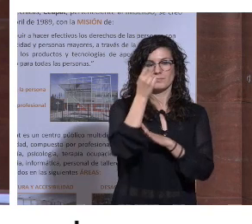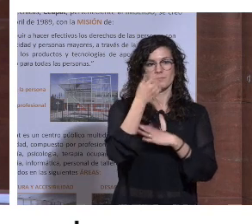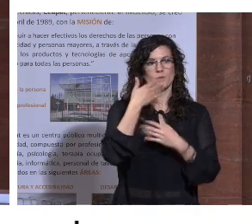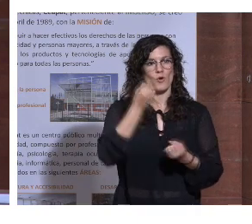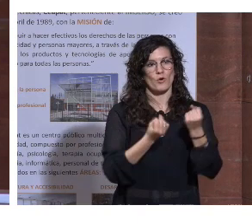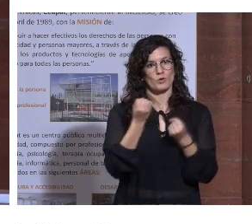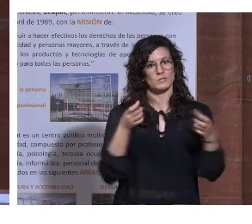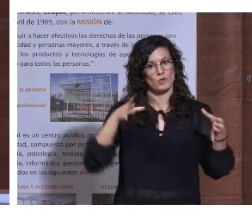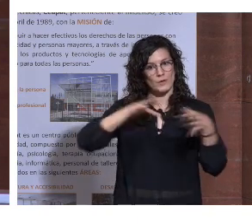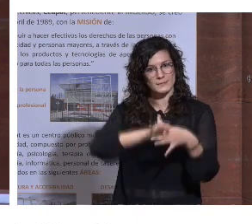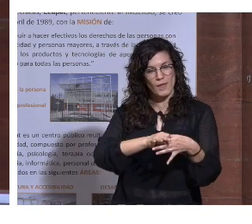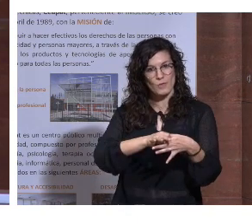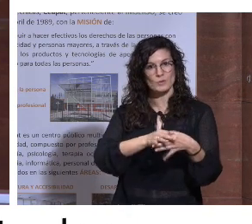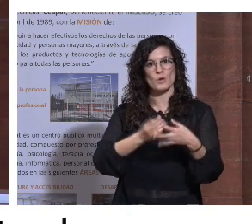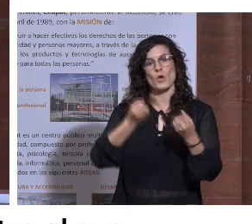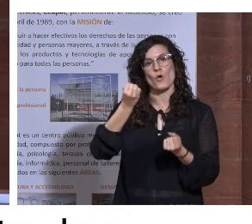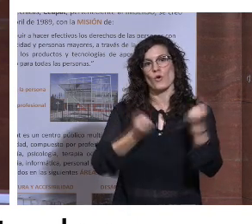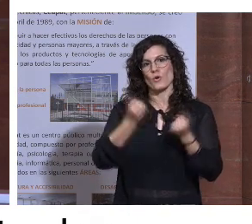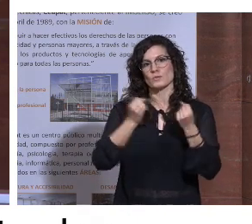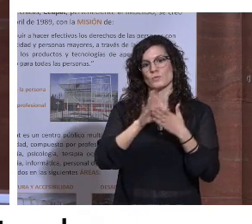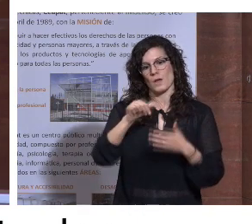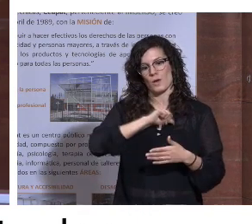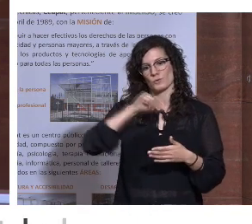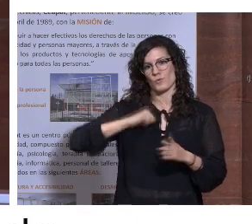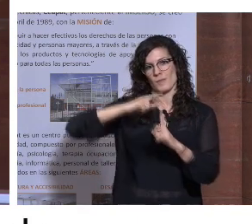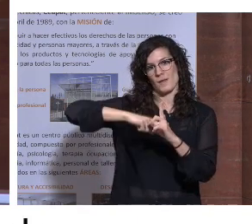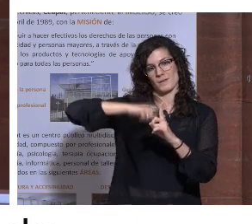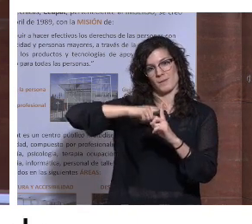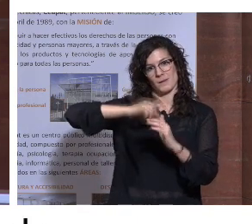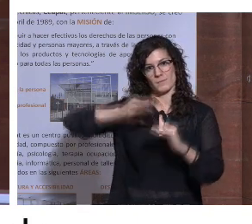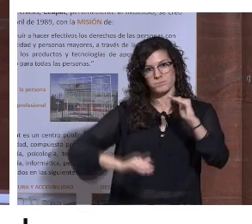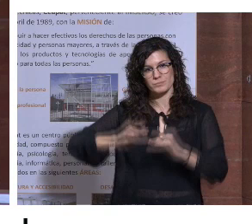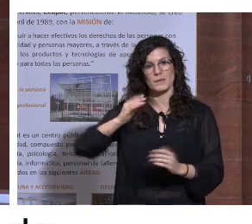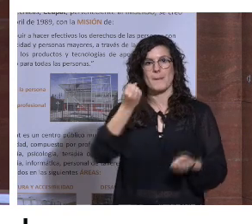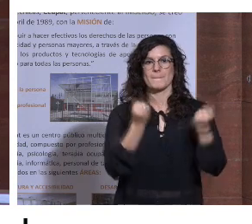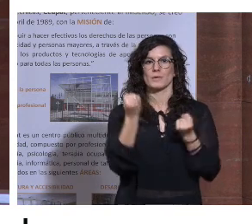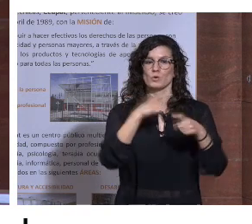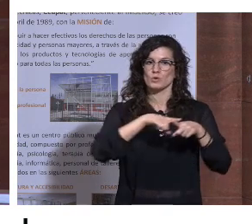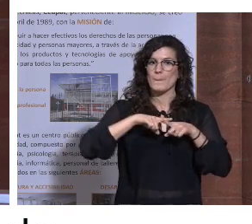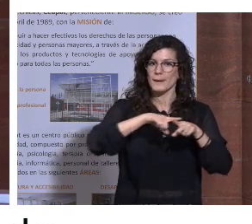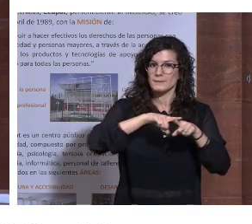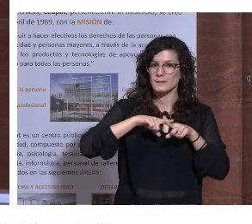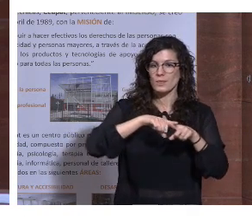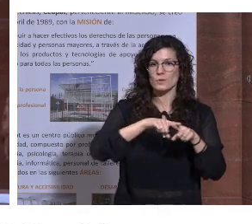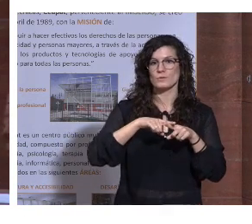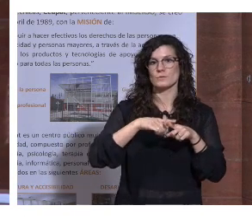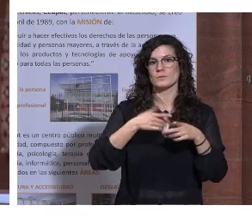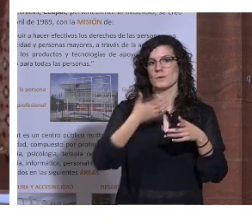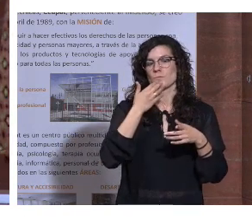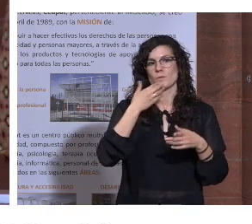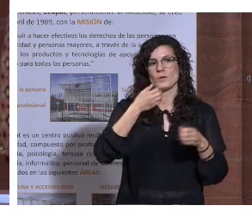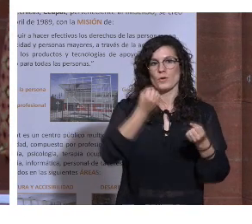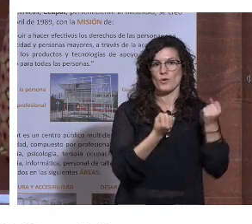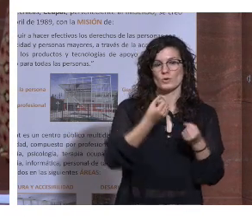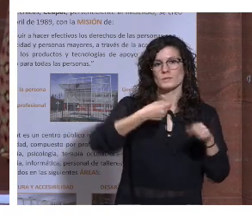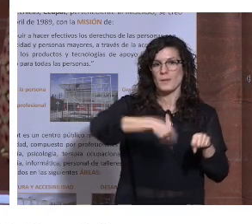conectados, vehículos con diferentes niveles de autonomía, vehículos compartidos y dentro de los compartidos pues de todo, ¿no? Coche, moto,